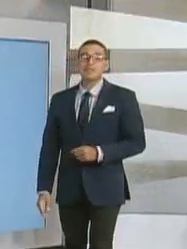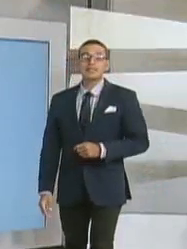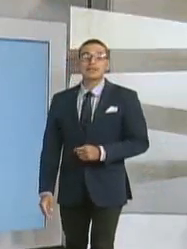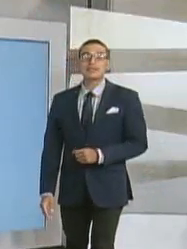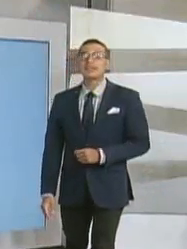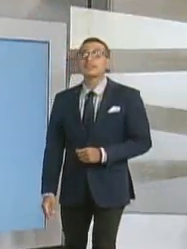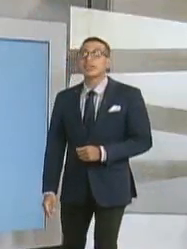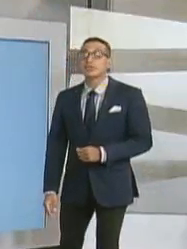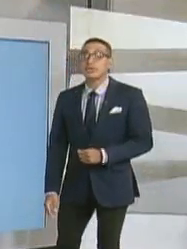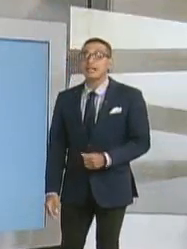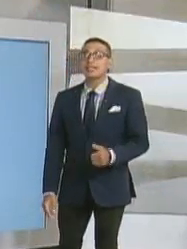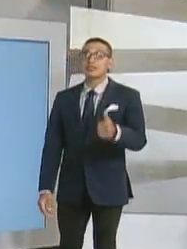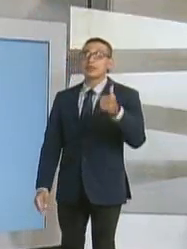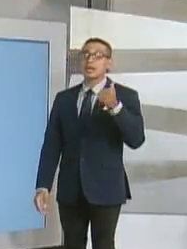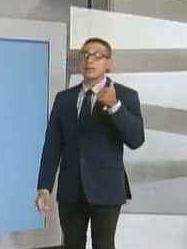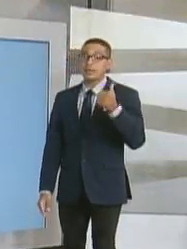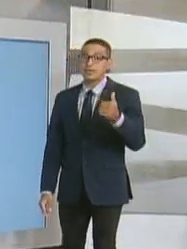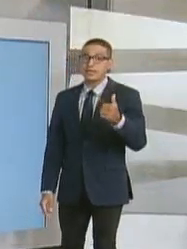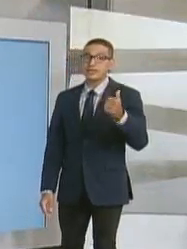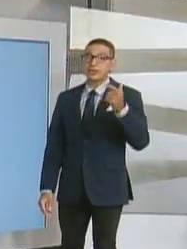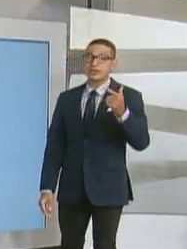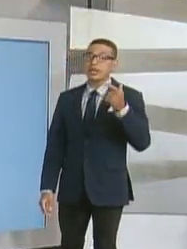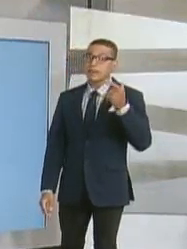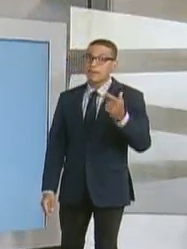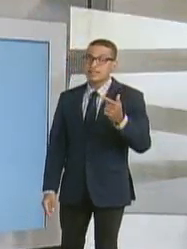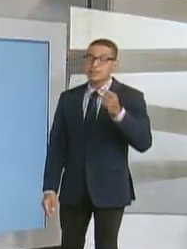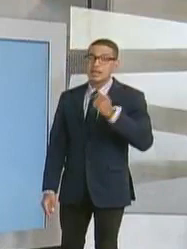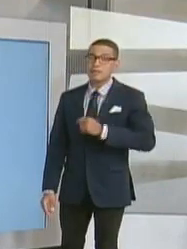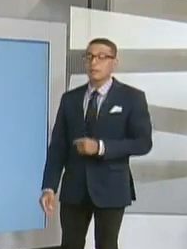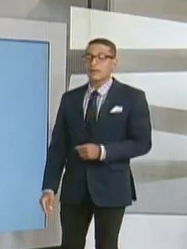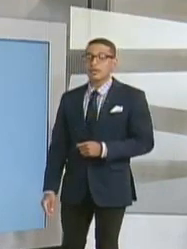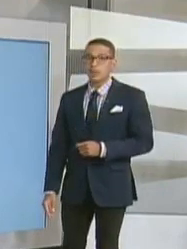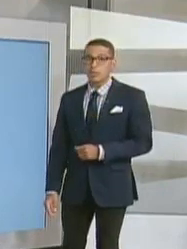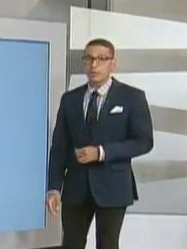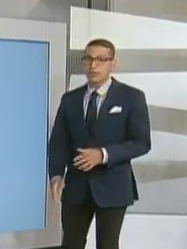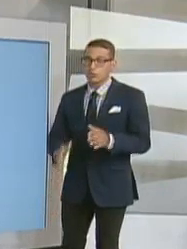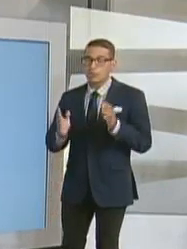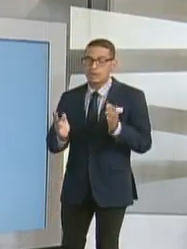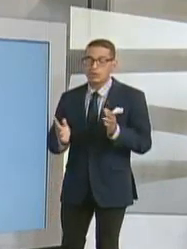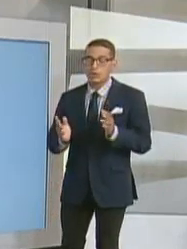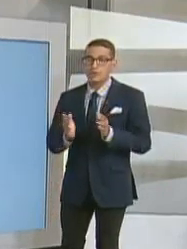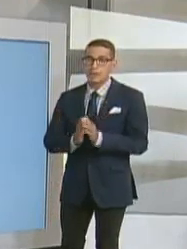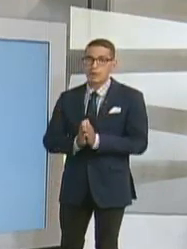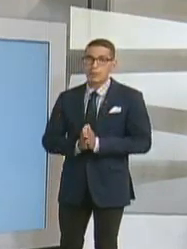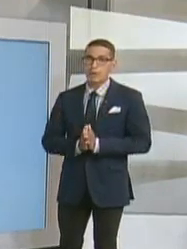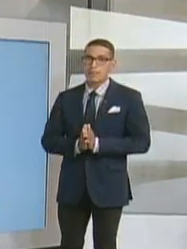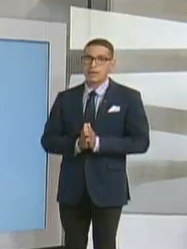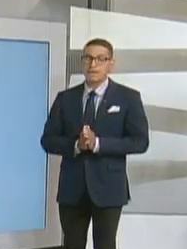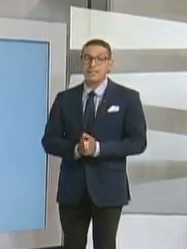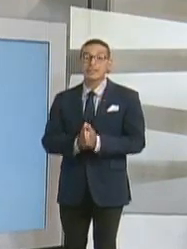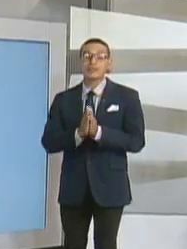Palabras del vicepresidente sectorial de Soberanía Política, Seguridad y Paz, Vladimir Padrino López, y a su vez ministro del Poder Popular para la Defensa.